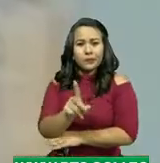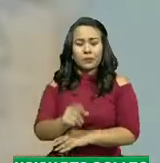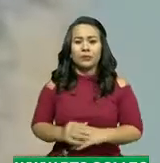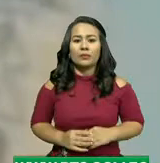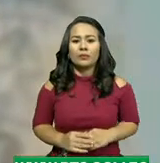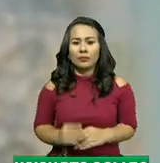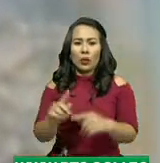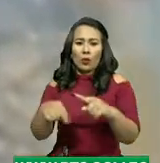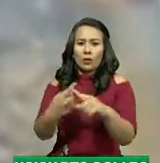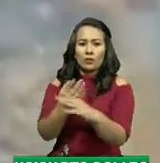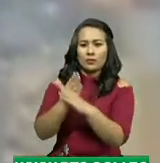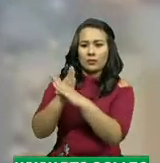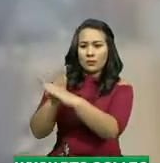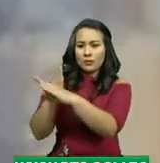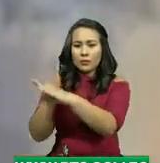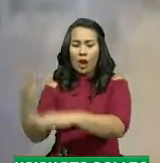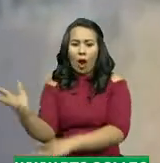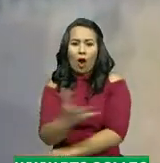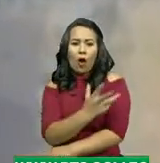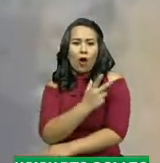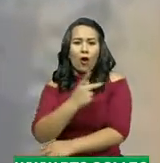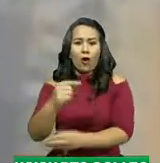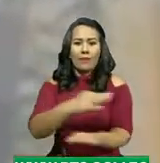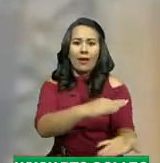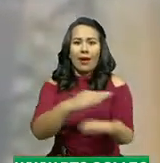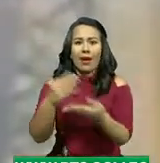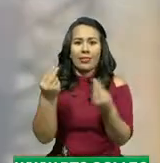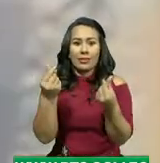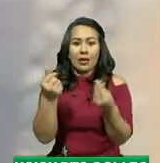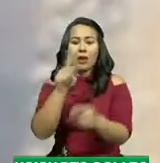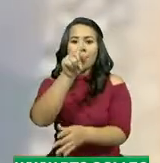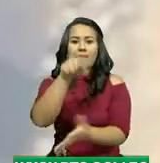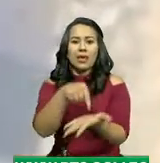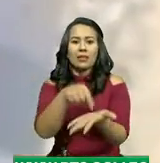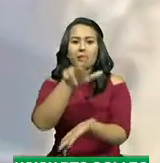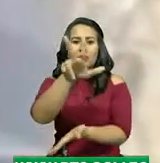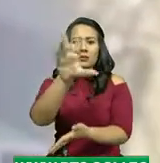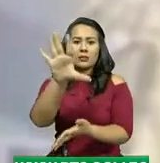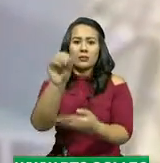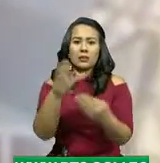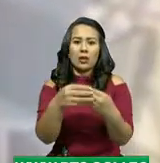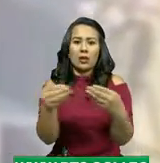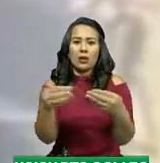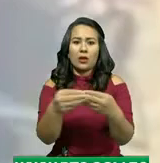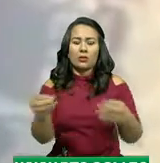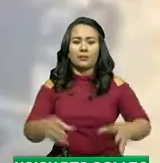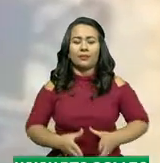En el forcejeo él alcanza a robarle $1,350.